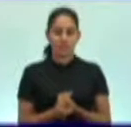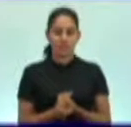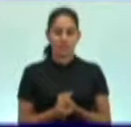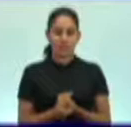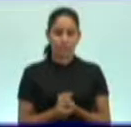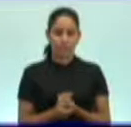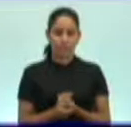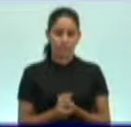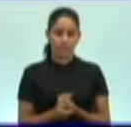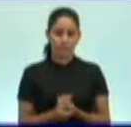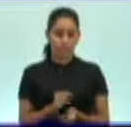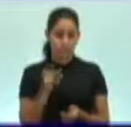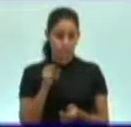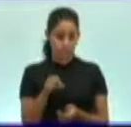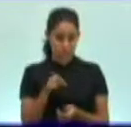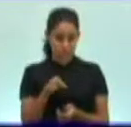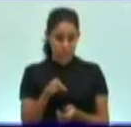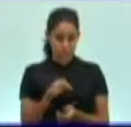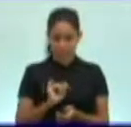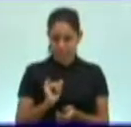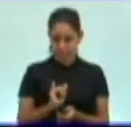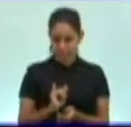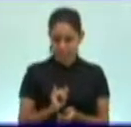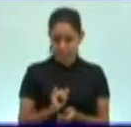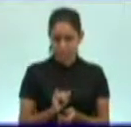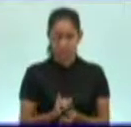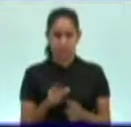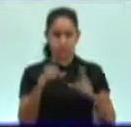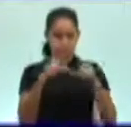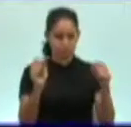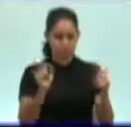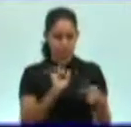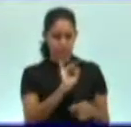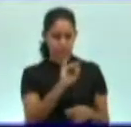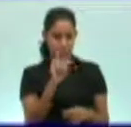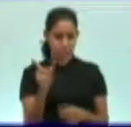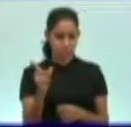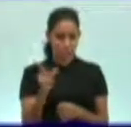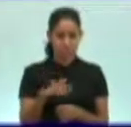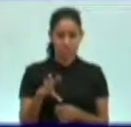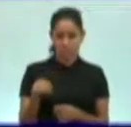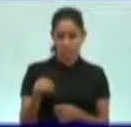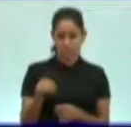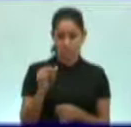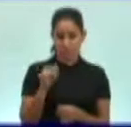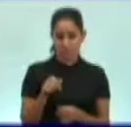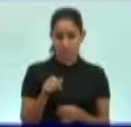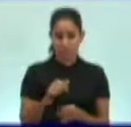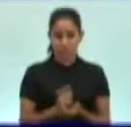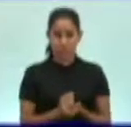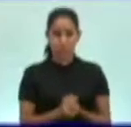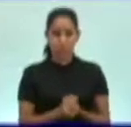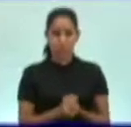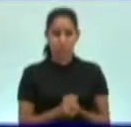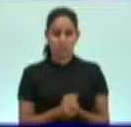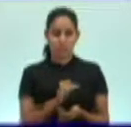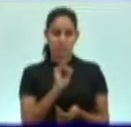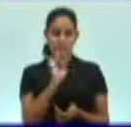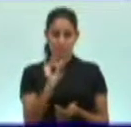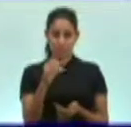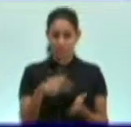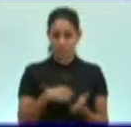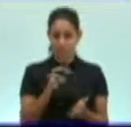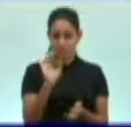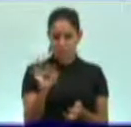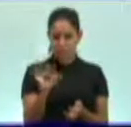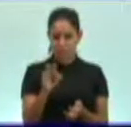propia resolución 71 se establece en el resuelvo séptimo 7.8 para el nivel